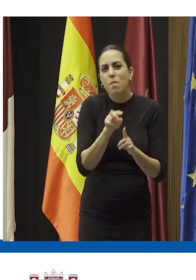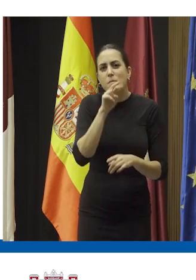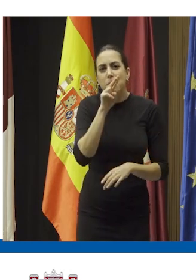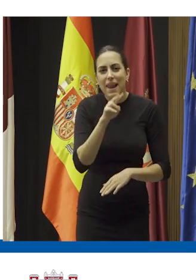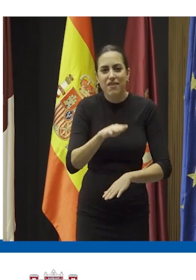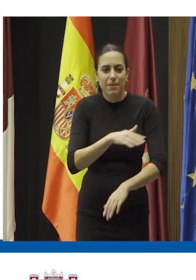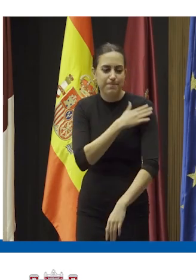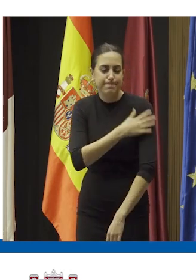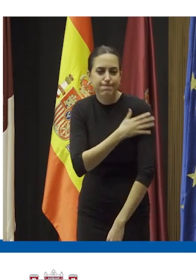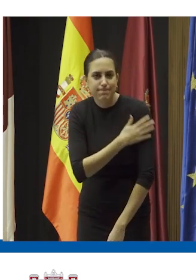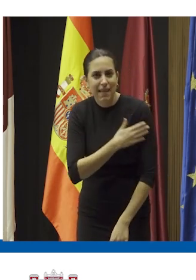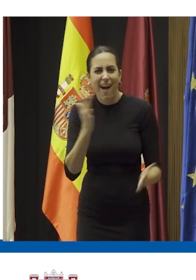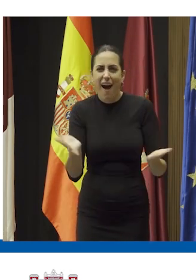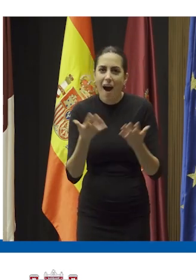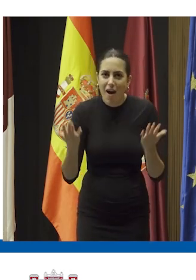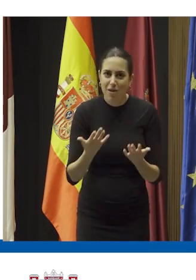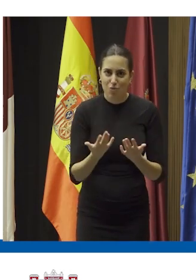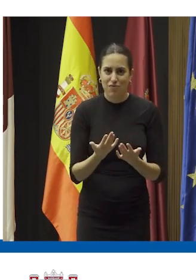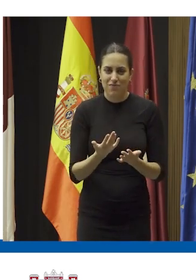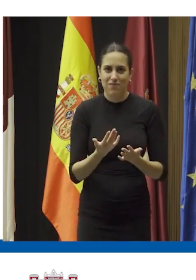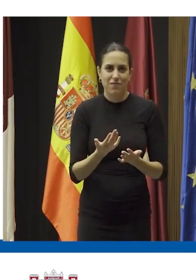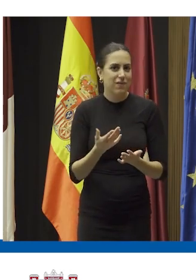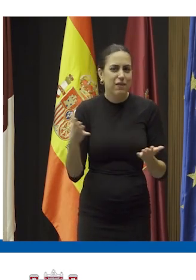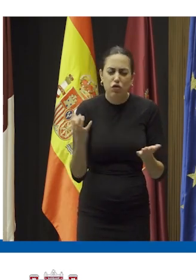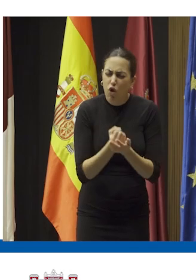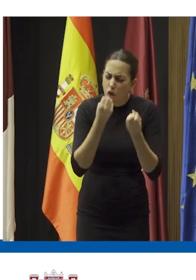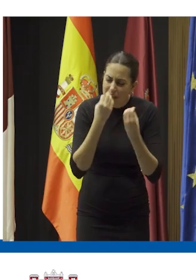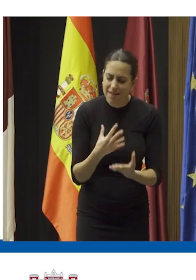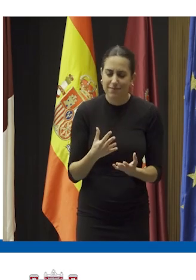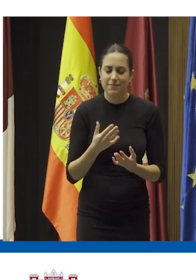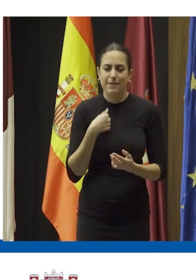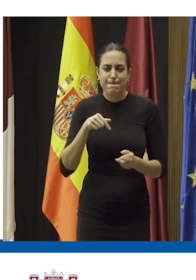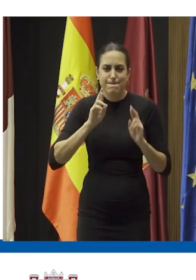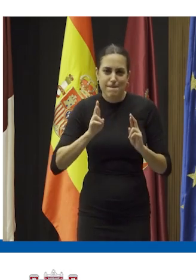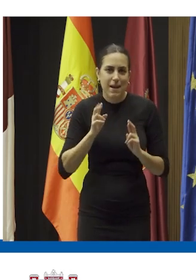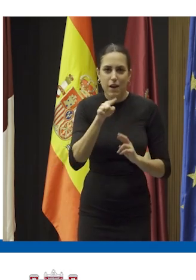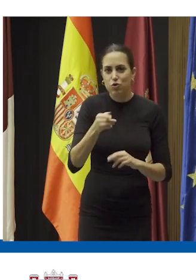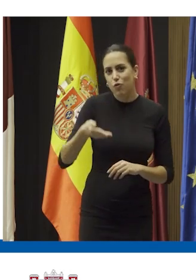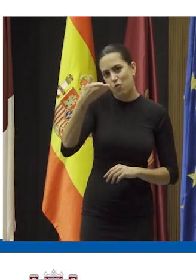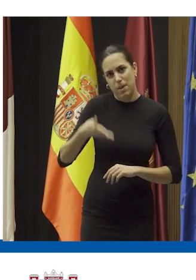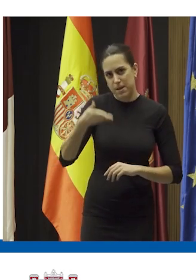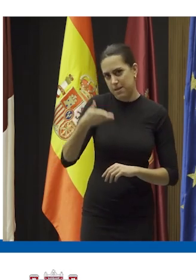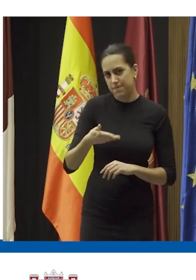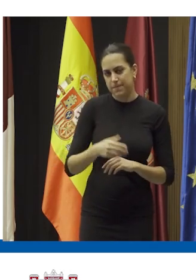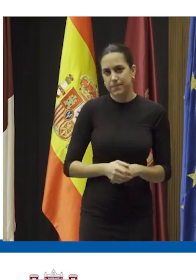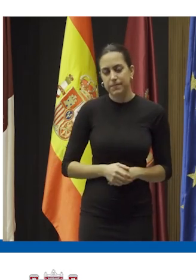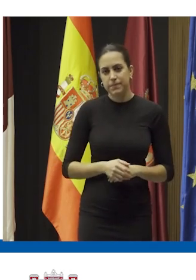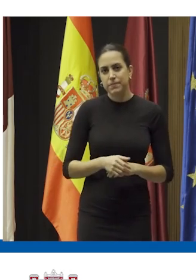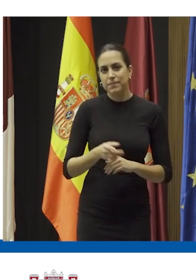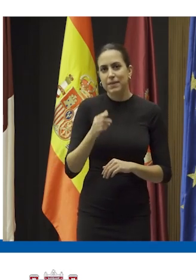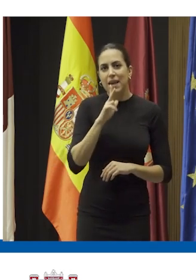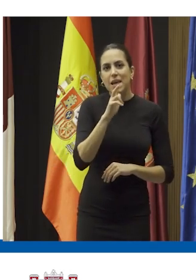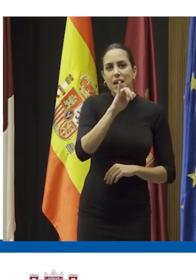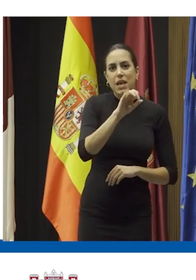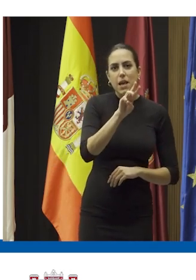la palabra de ánimo. Ánimo, que todo vaya bien. Esto es fundamental. E influye incluso, fíjense, este viejo